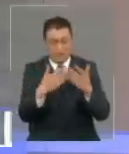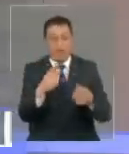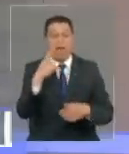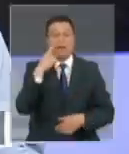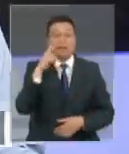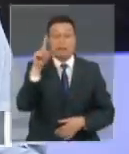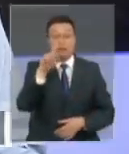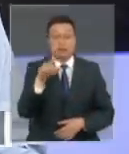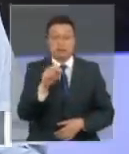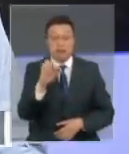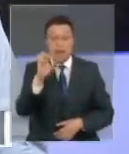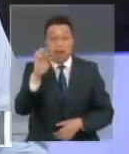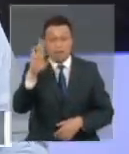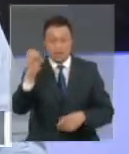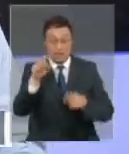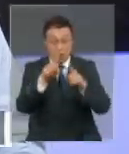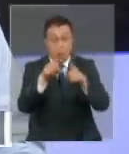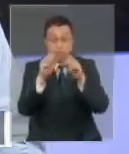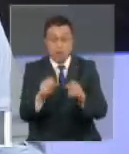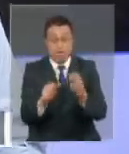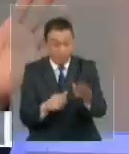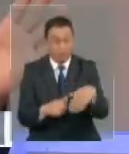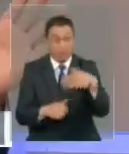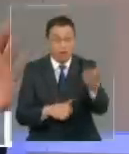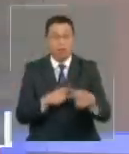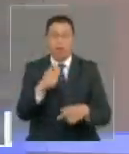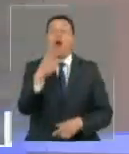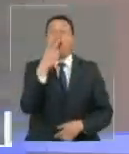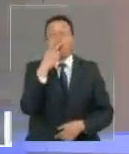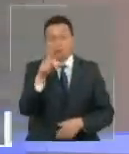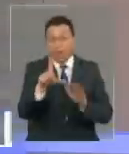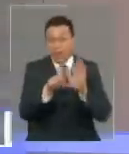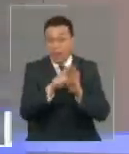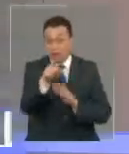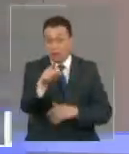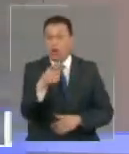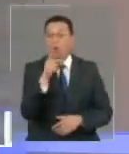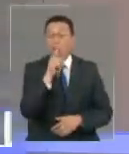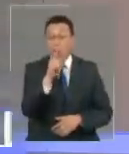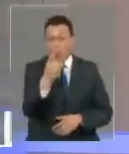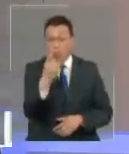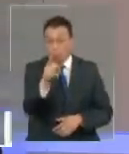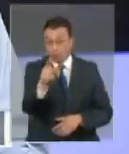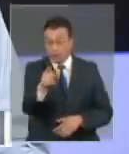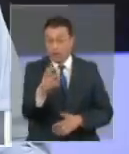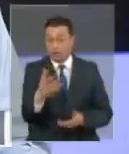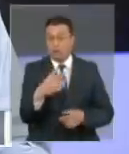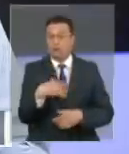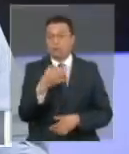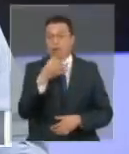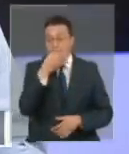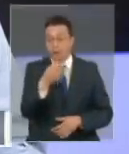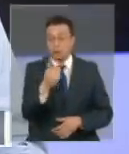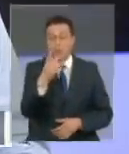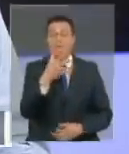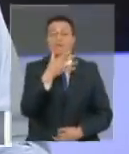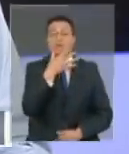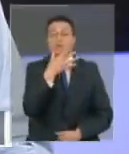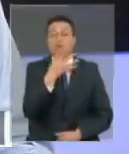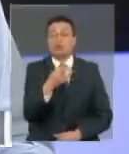ISAPRE? Nosotros pretendemos aumentar. ¿Usted en el laboratorio, para ver si conoce la ley? Lo que yo digo es que, una cosa súper